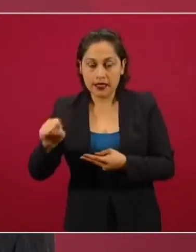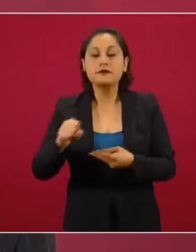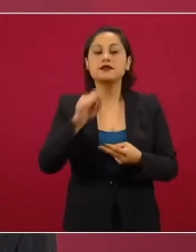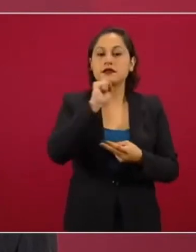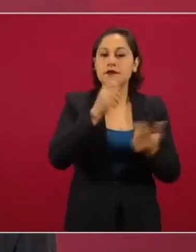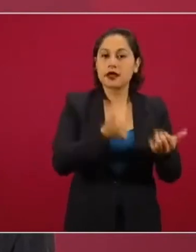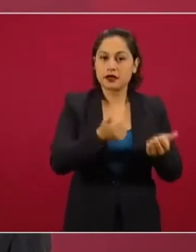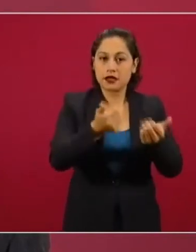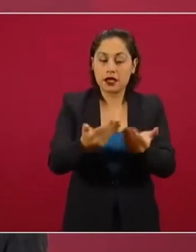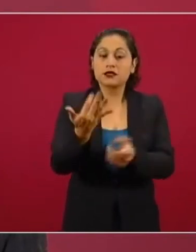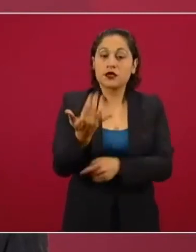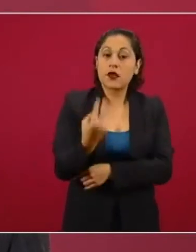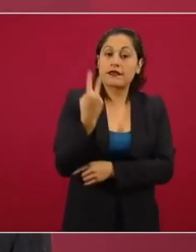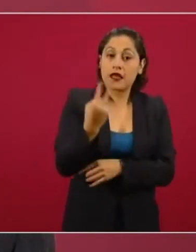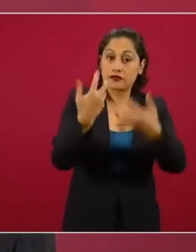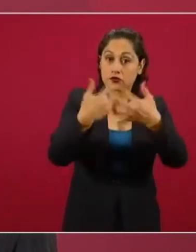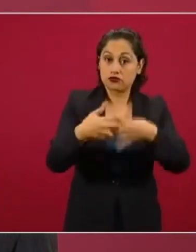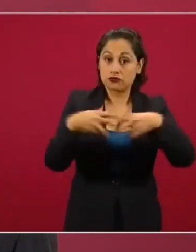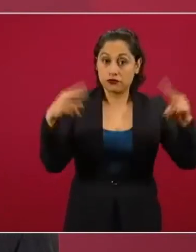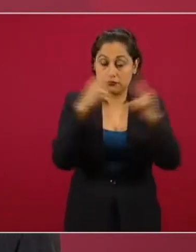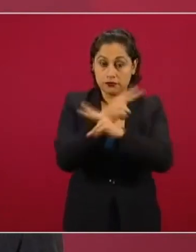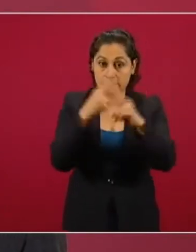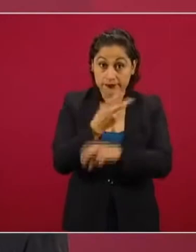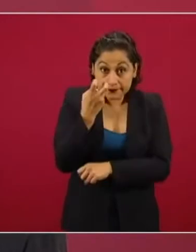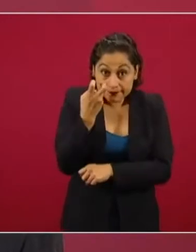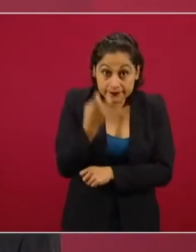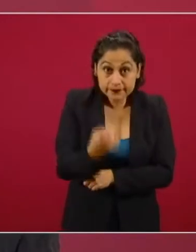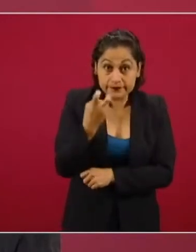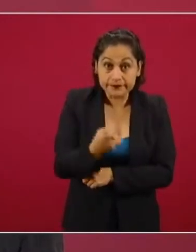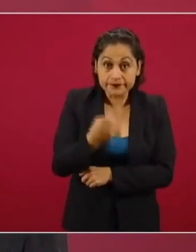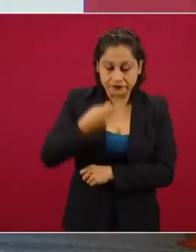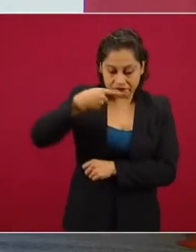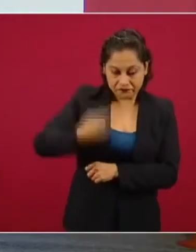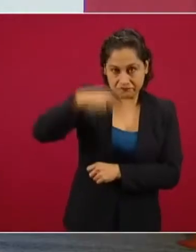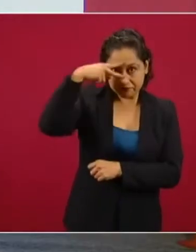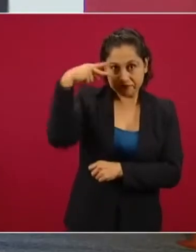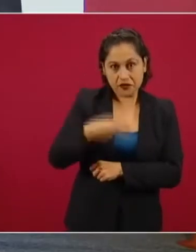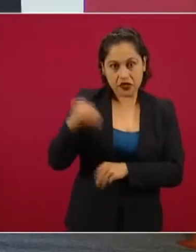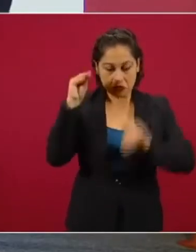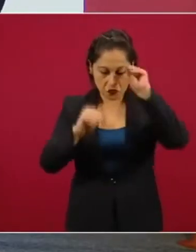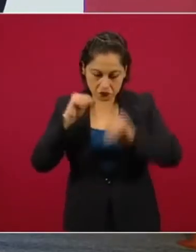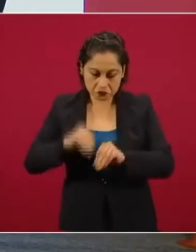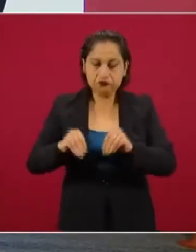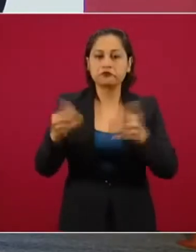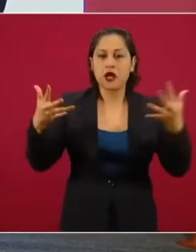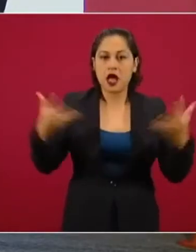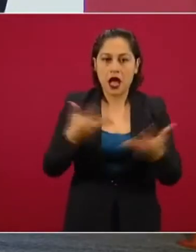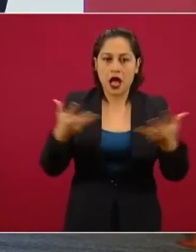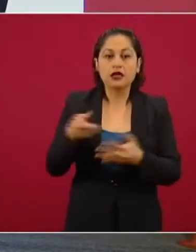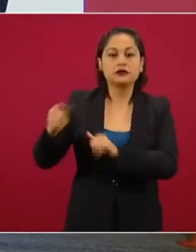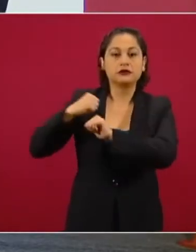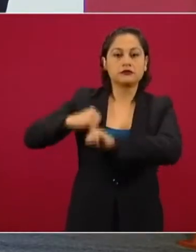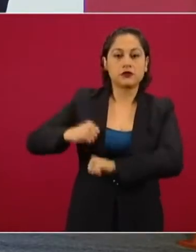ventiladores. Estos ventiladores, por cierto, son los que desarrolló México con capacidades mexicanas con el liderazgo